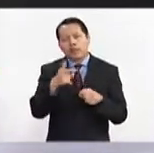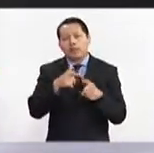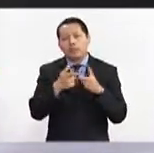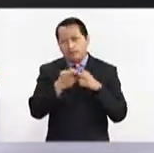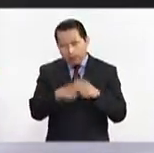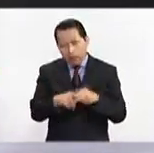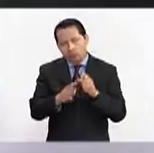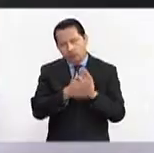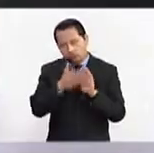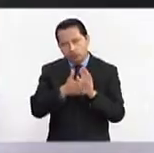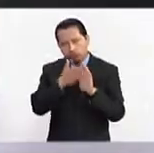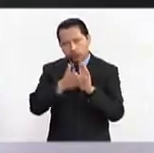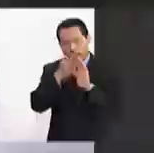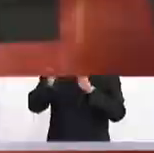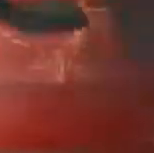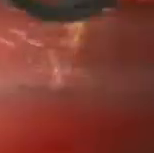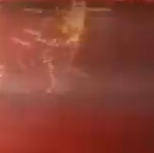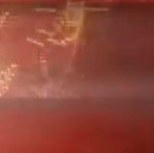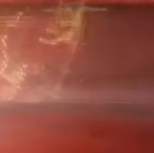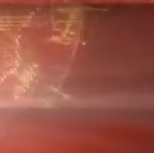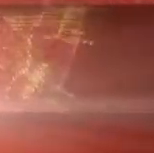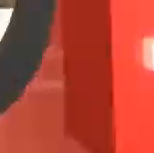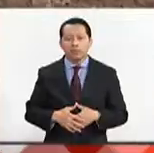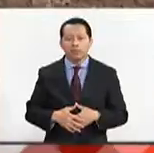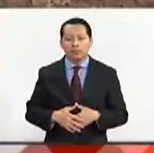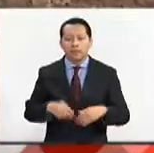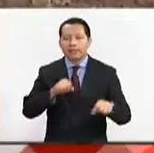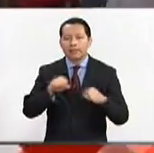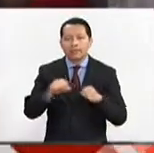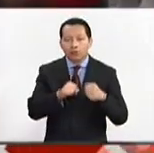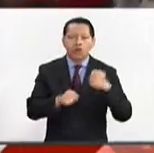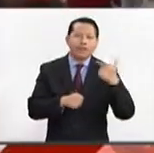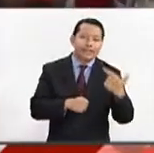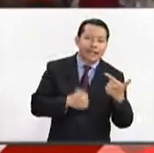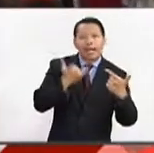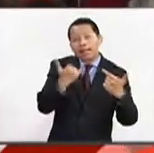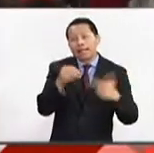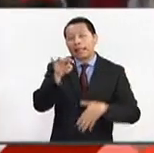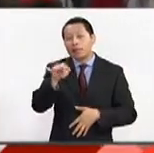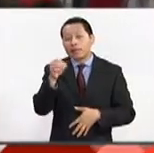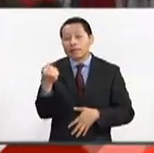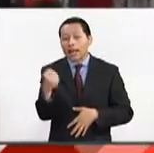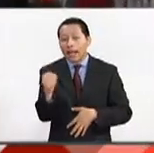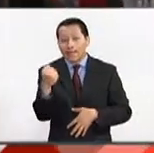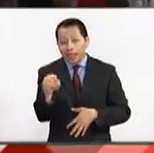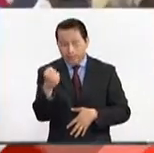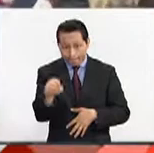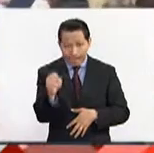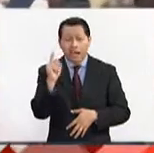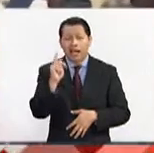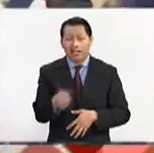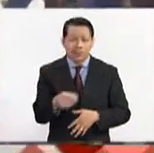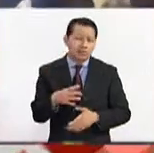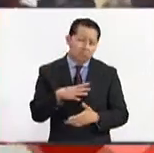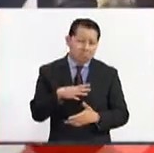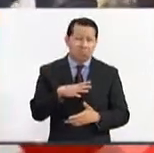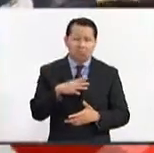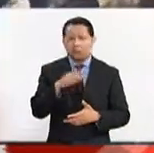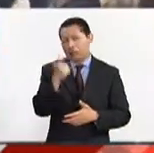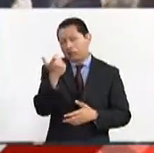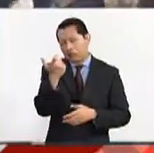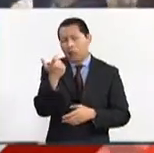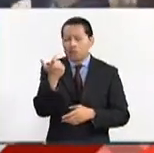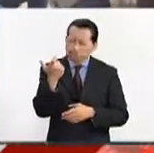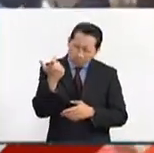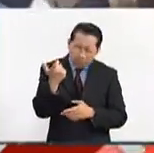la reconstrucción. Los sismos del 7 y 19 de septiembre no tendrán un impacto en las estimaciones económicas